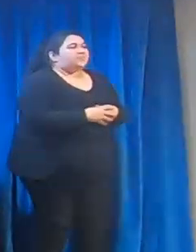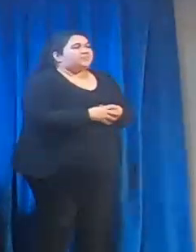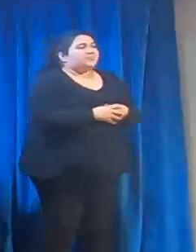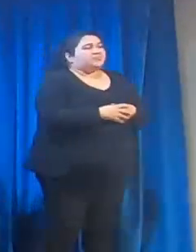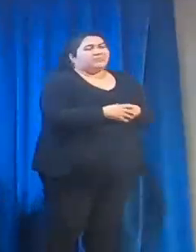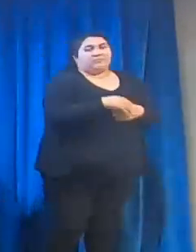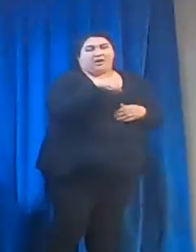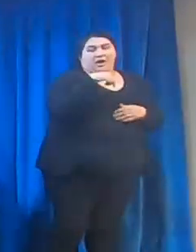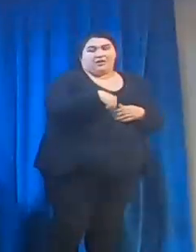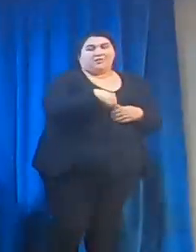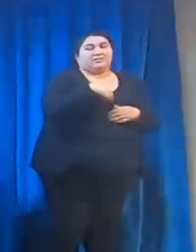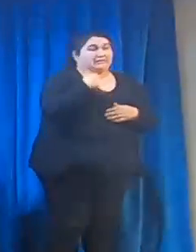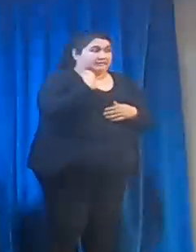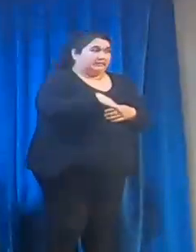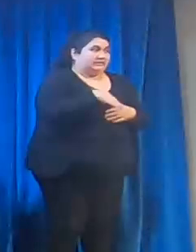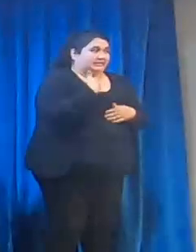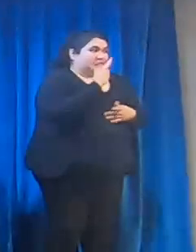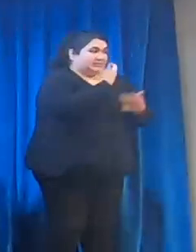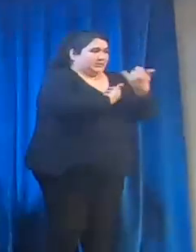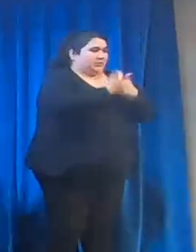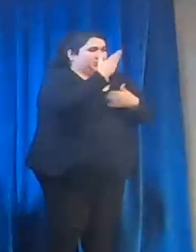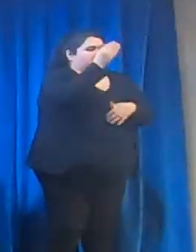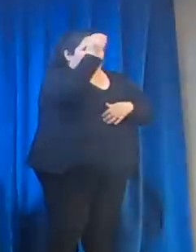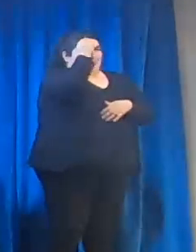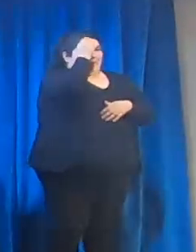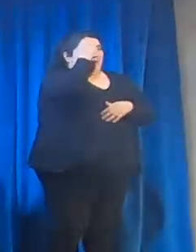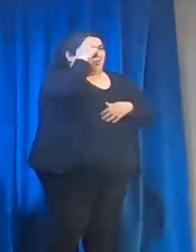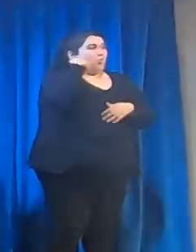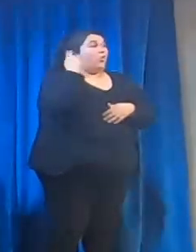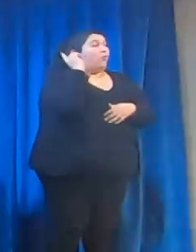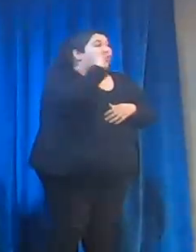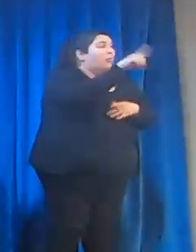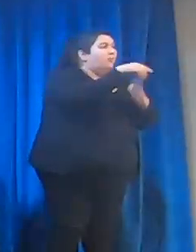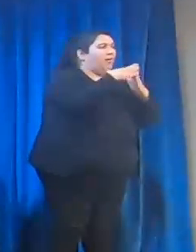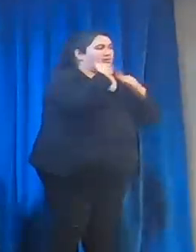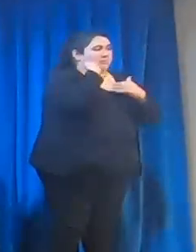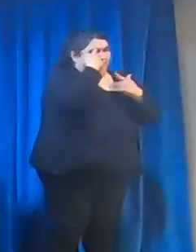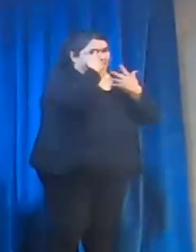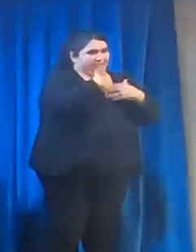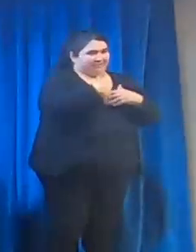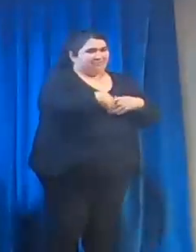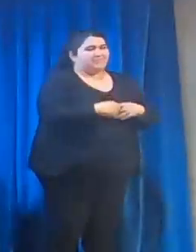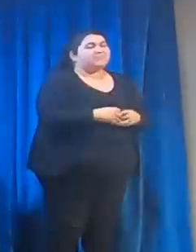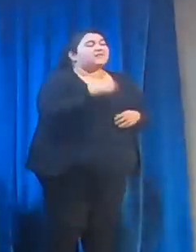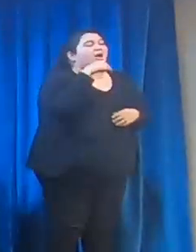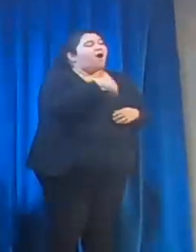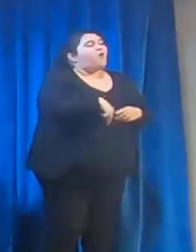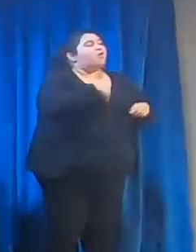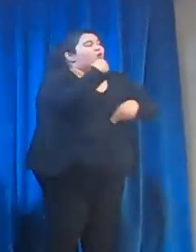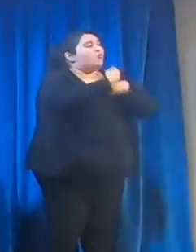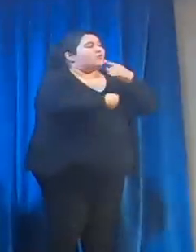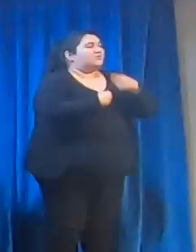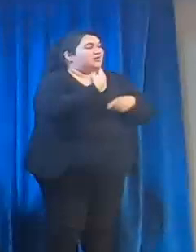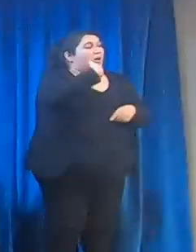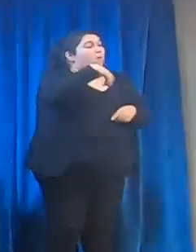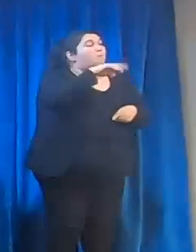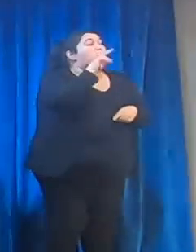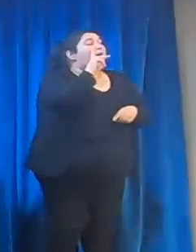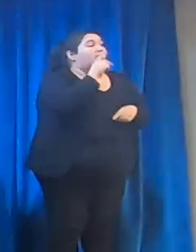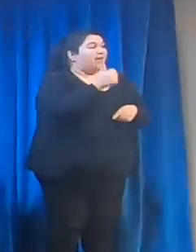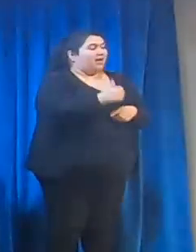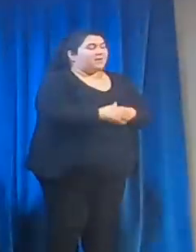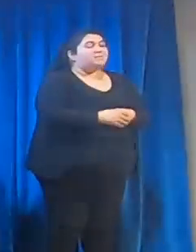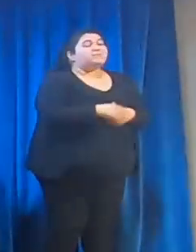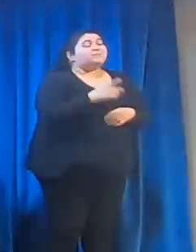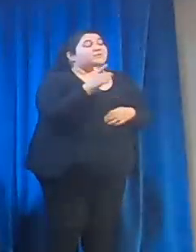Vamos a tener para procesar hoy al regresar a casa. Vamos a seguir con María Sindman.